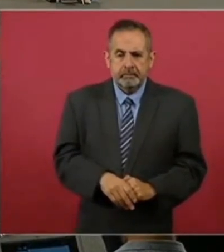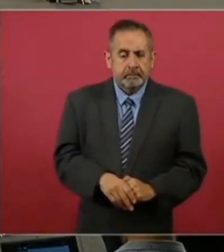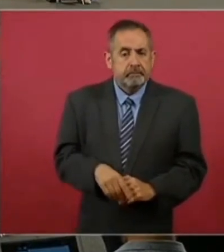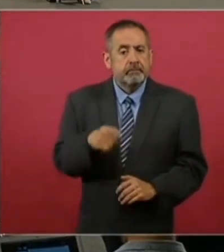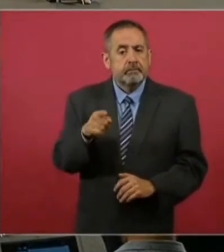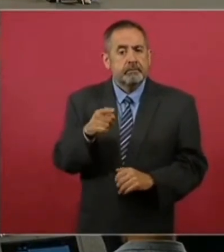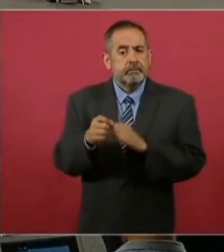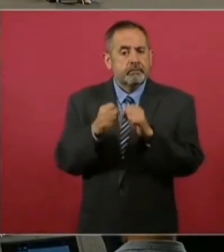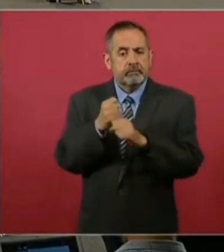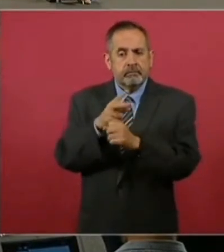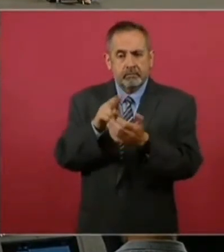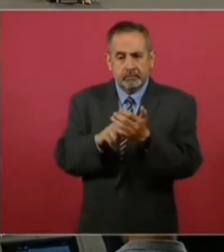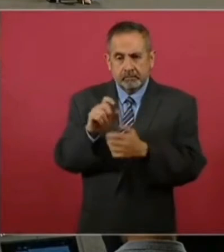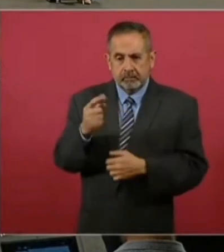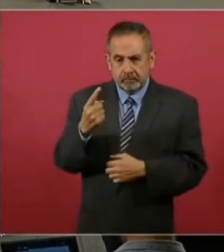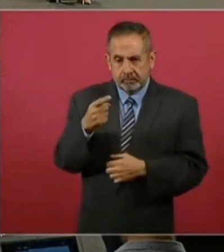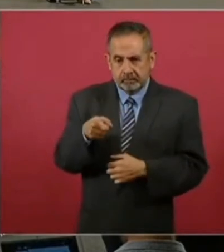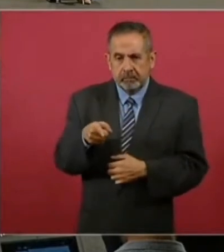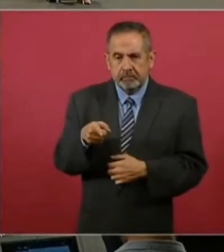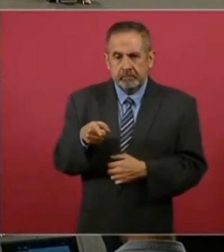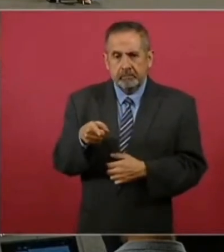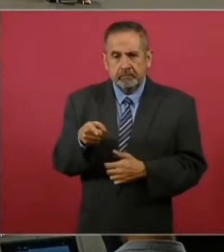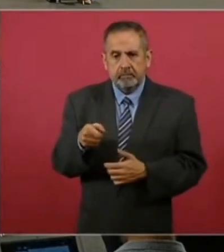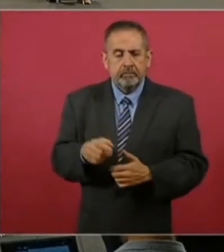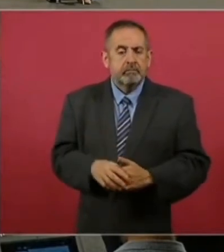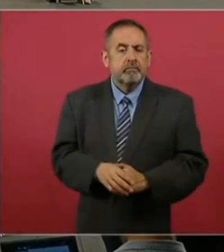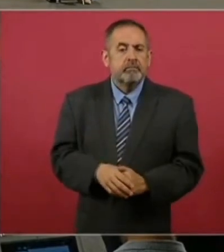Este es 21, subió